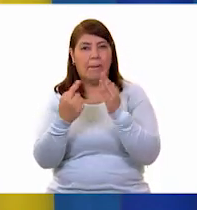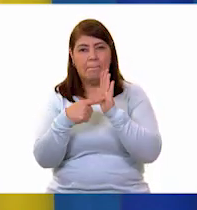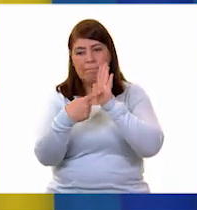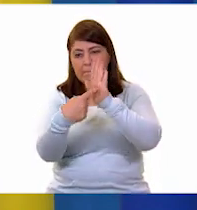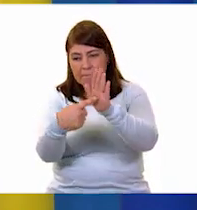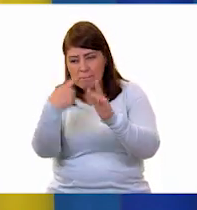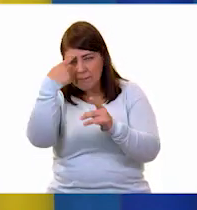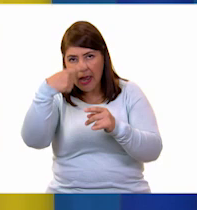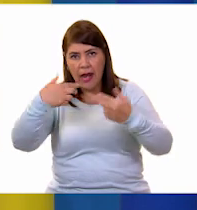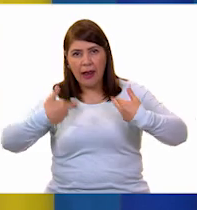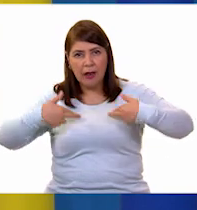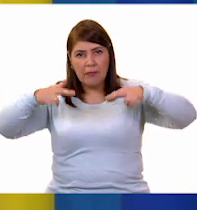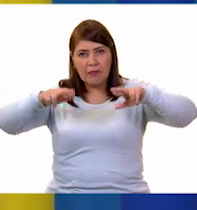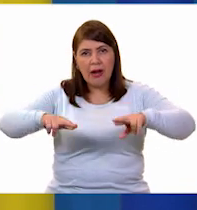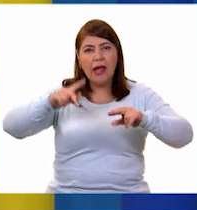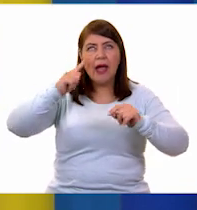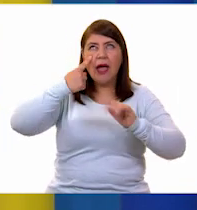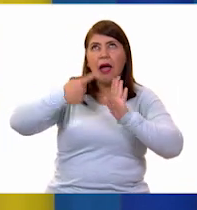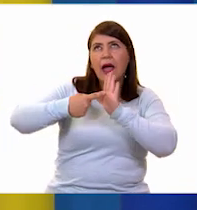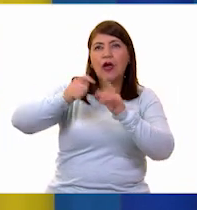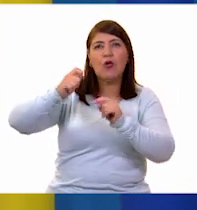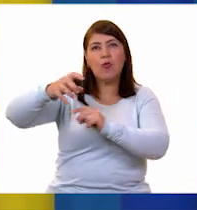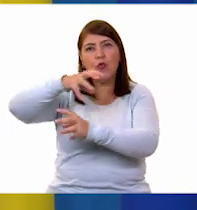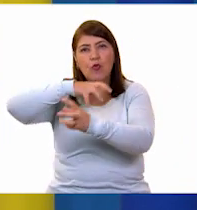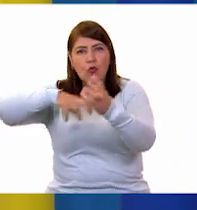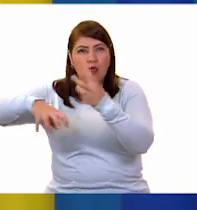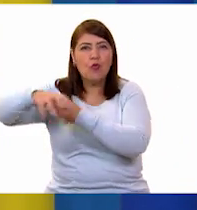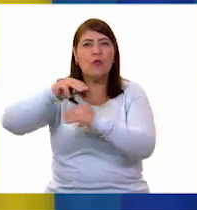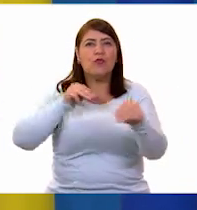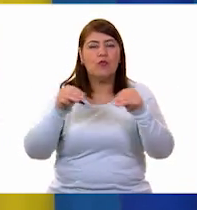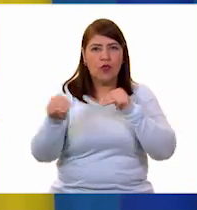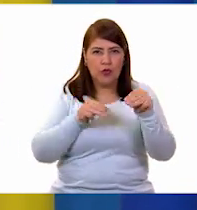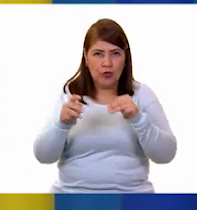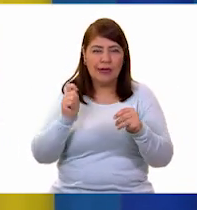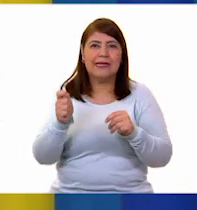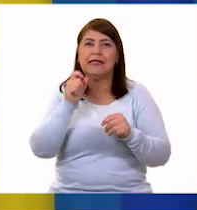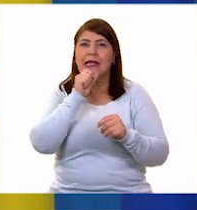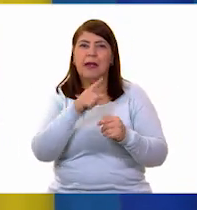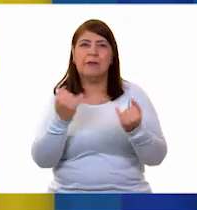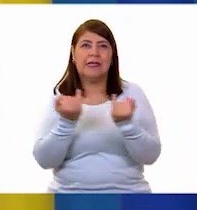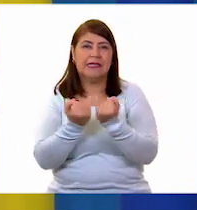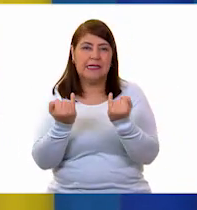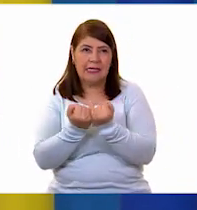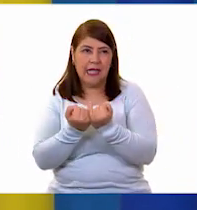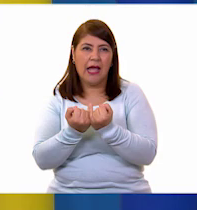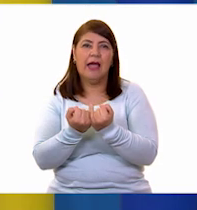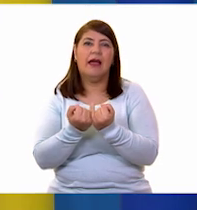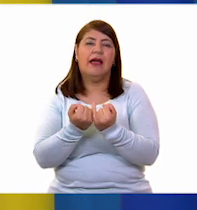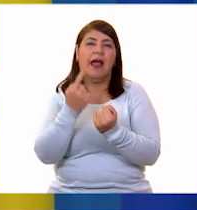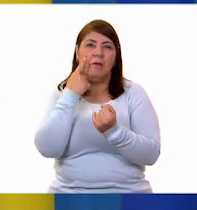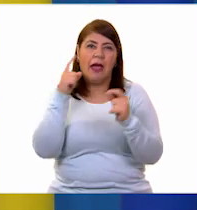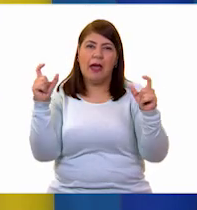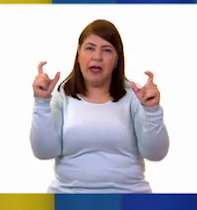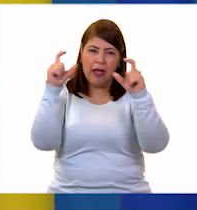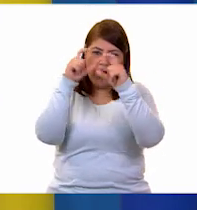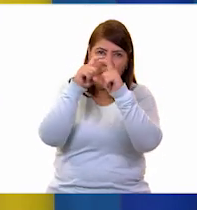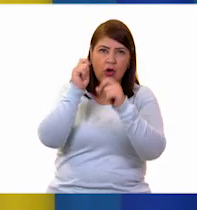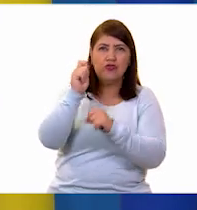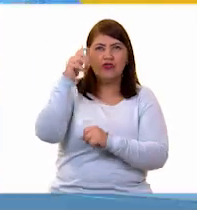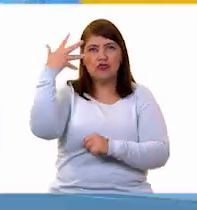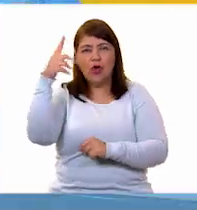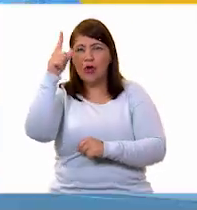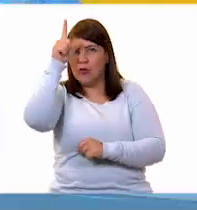para representar el movimiento de rotación y traslación y también así como los eclipses del sol y la